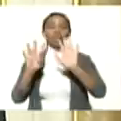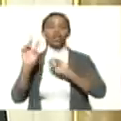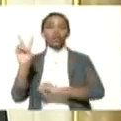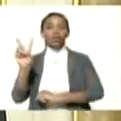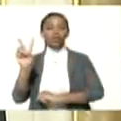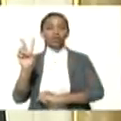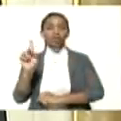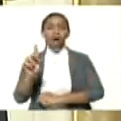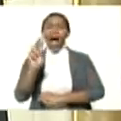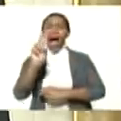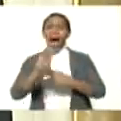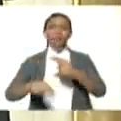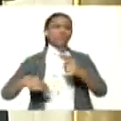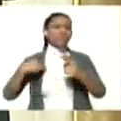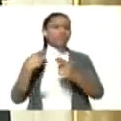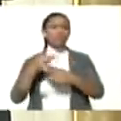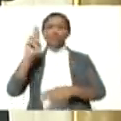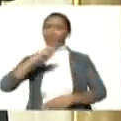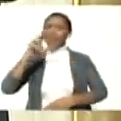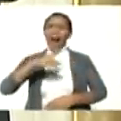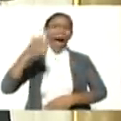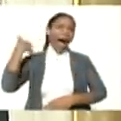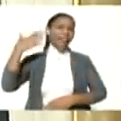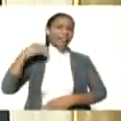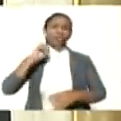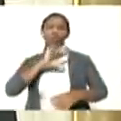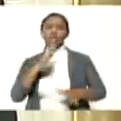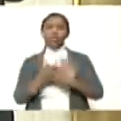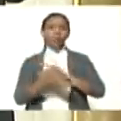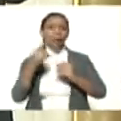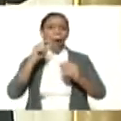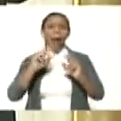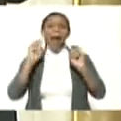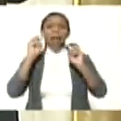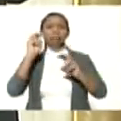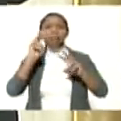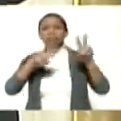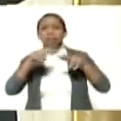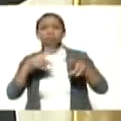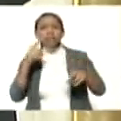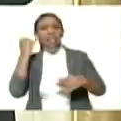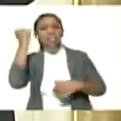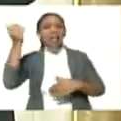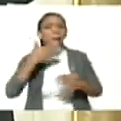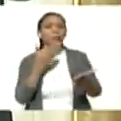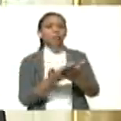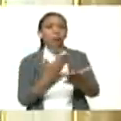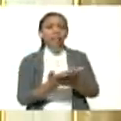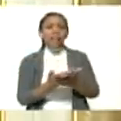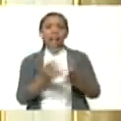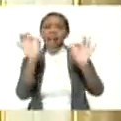antes nadie lo hizo. Nunca antes nadie lo planteó. Nunca antes nadie lo intentó.